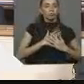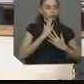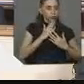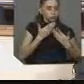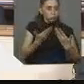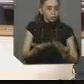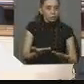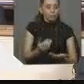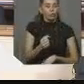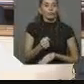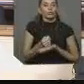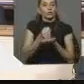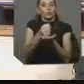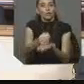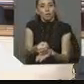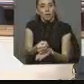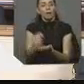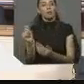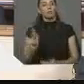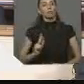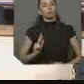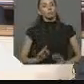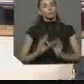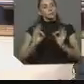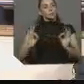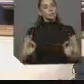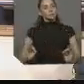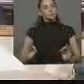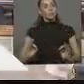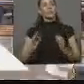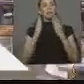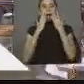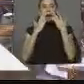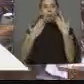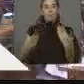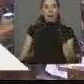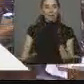su solidaridad, de su cortesía, de su amabilidad.